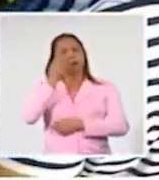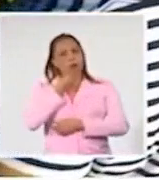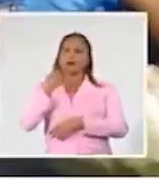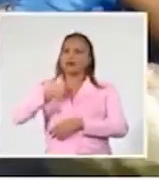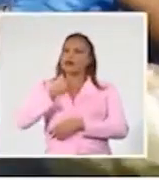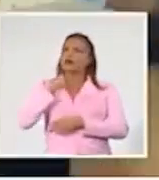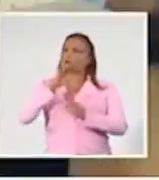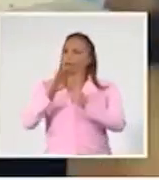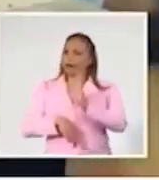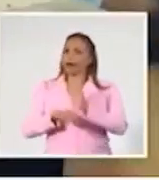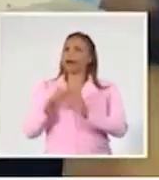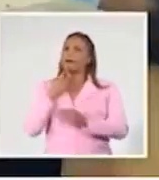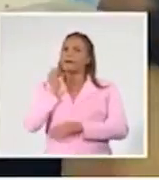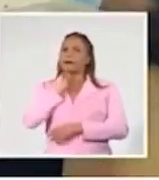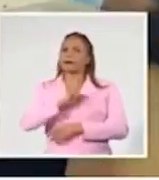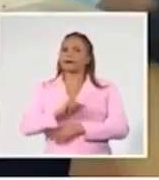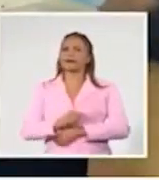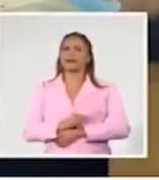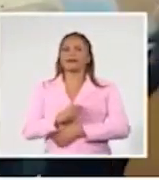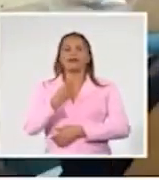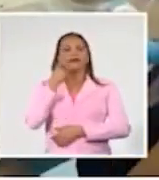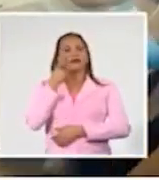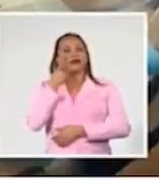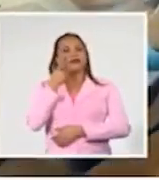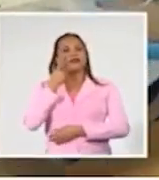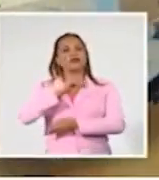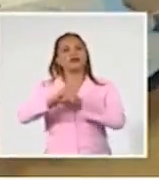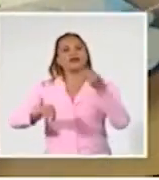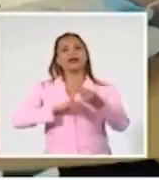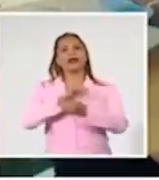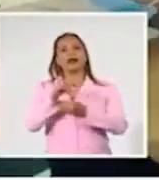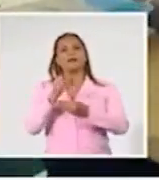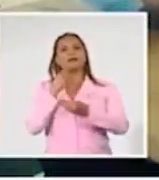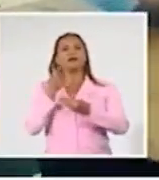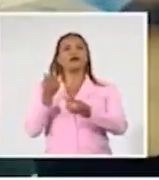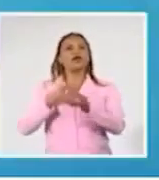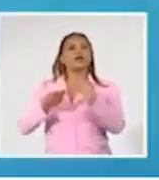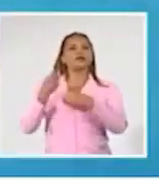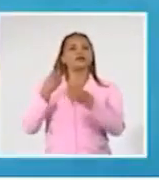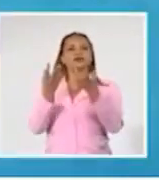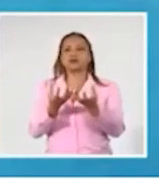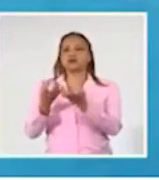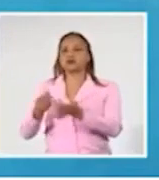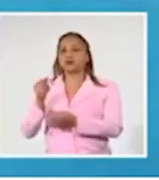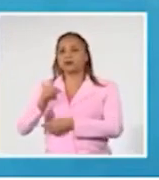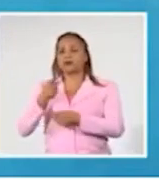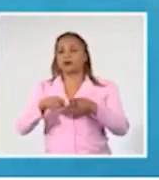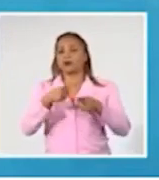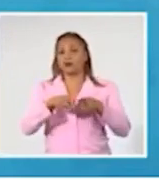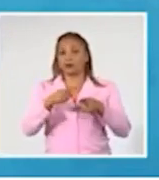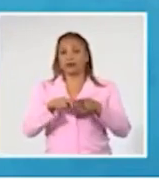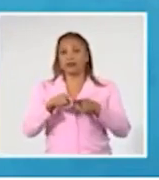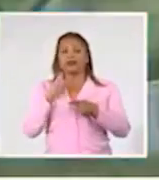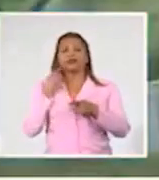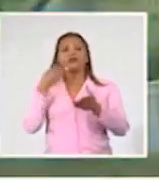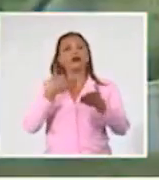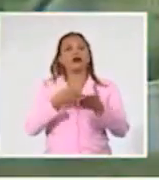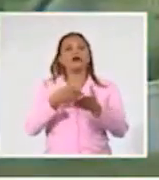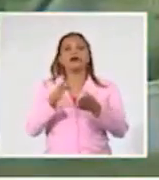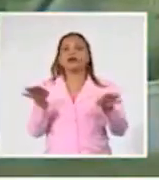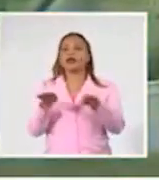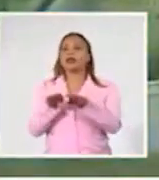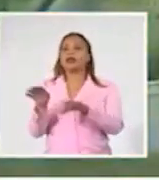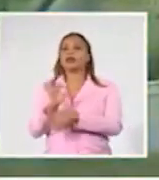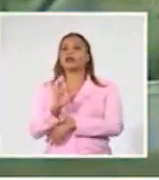precios se ha visto el despertar el abastecimiento de los productos en los mercados que llegaban antes y casi los mercados estaban vacíos